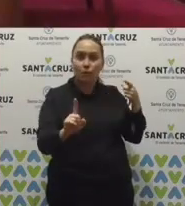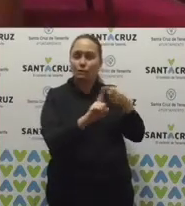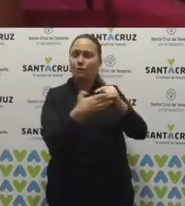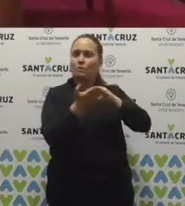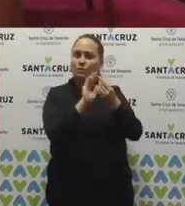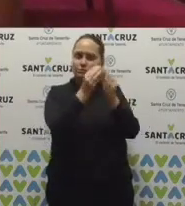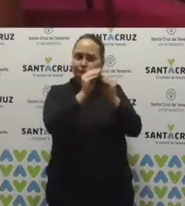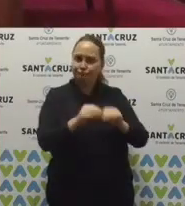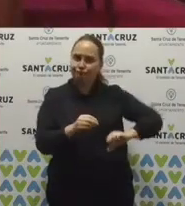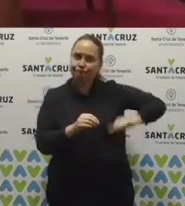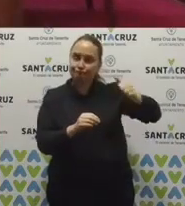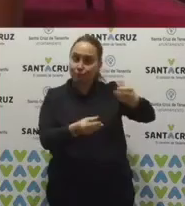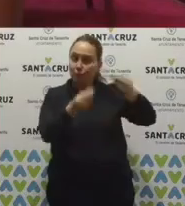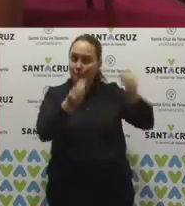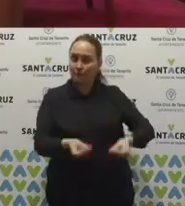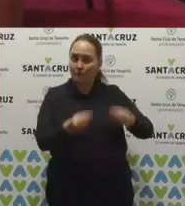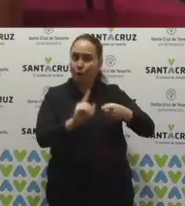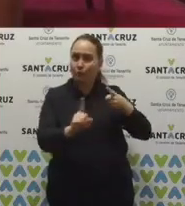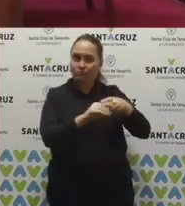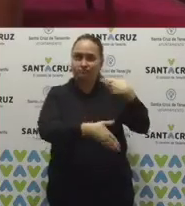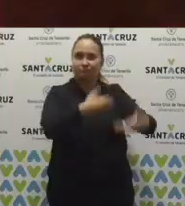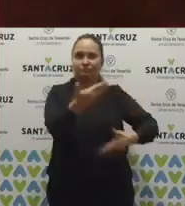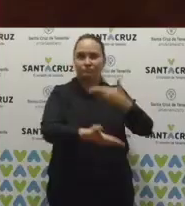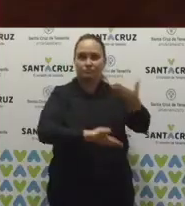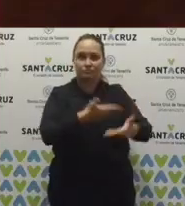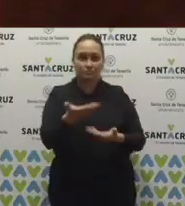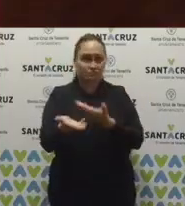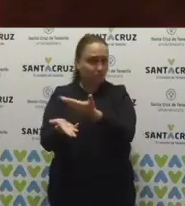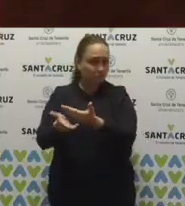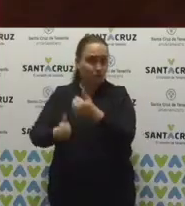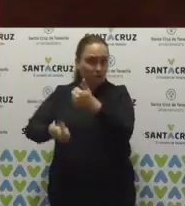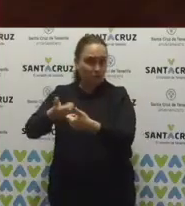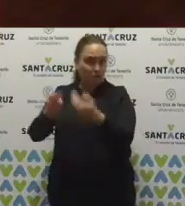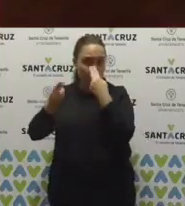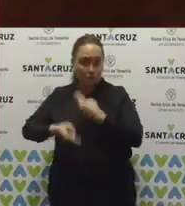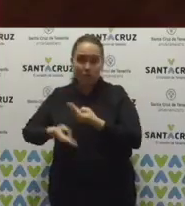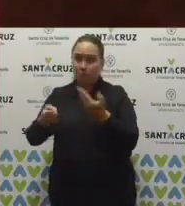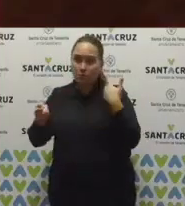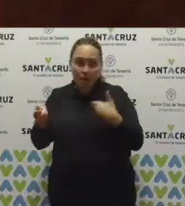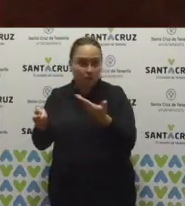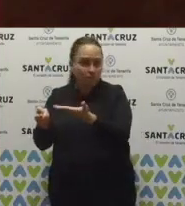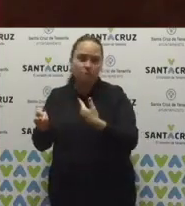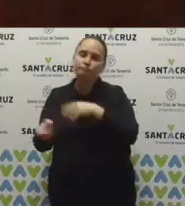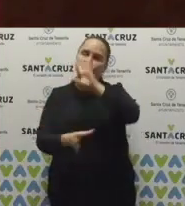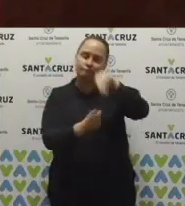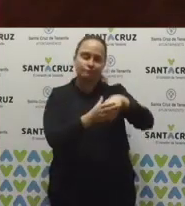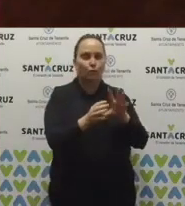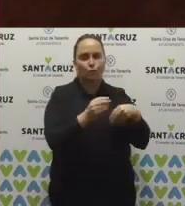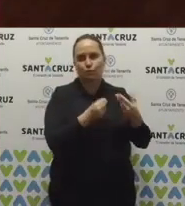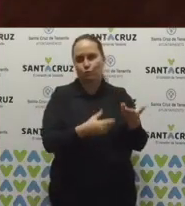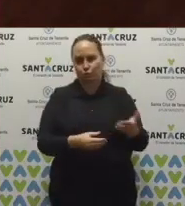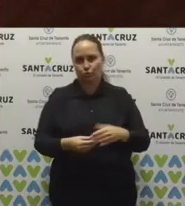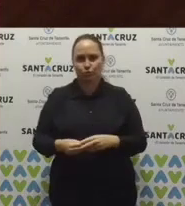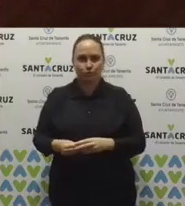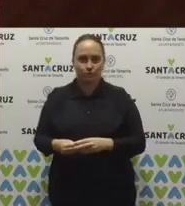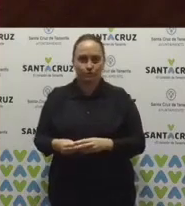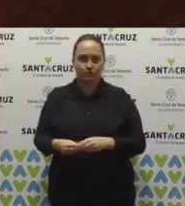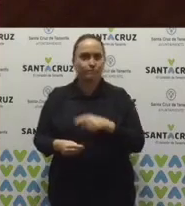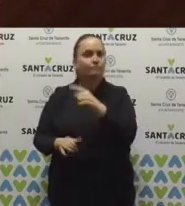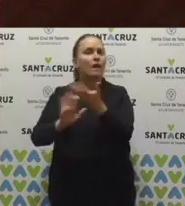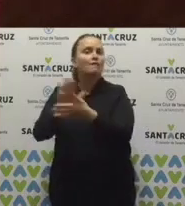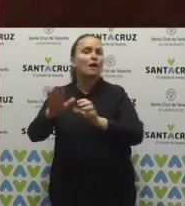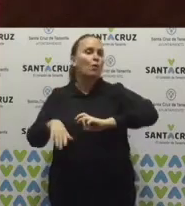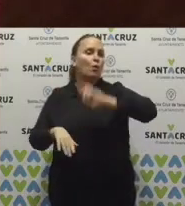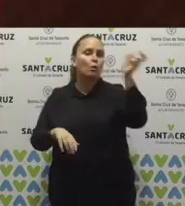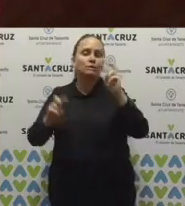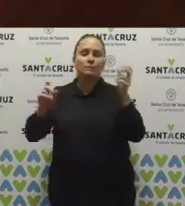de esta de estas estas licitaciones públicas recogido ampliamente en el documento hablé ustedes de las transferencias